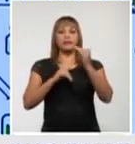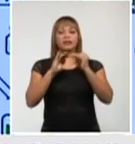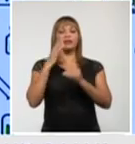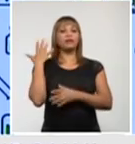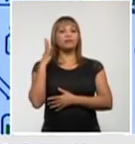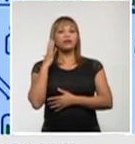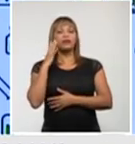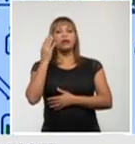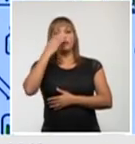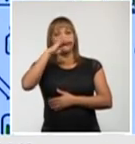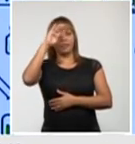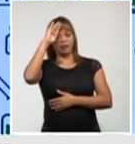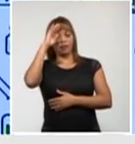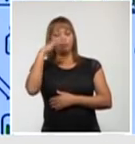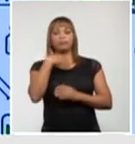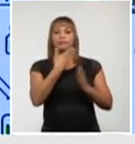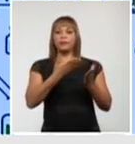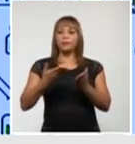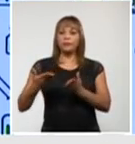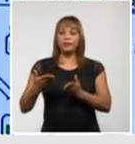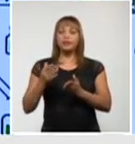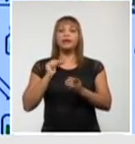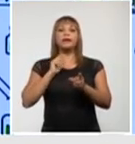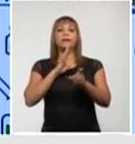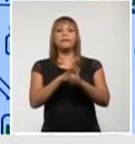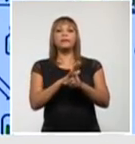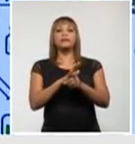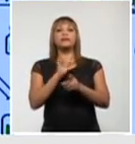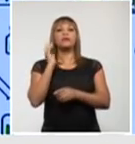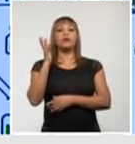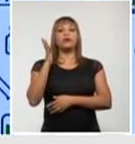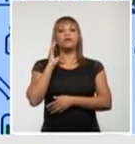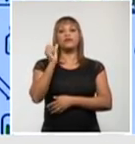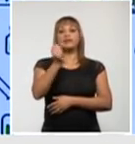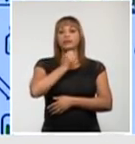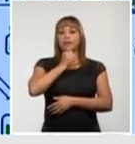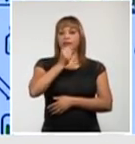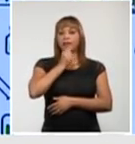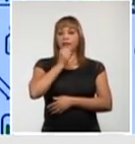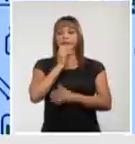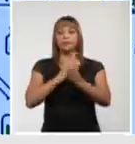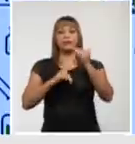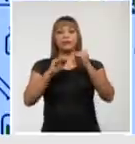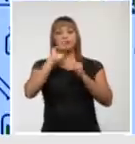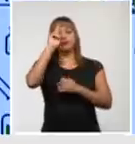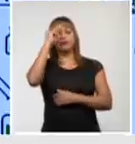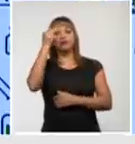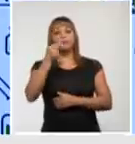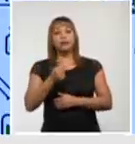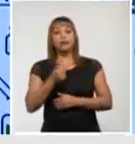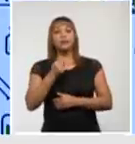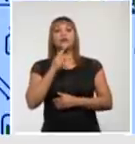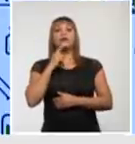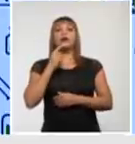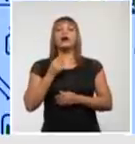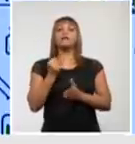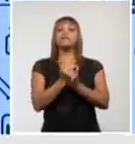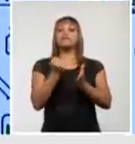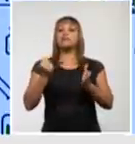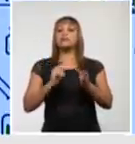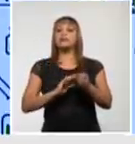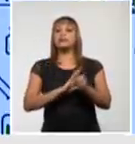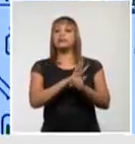Cuba, le damos la bienvenida. Iniciamos de inmediato la conferencia de prensa del Ministerio de Salud Pública sobre la actualización de la